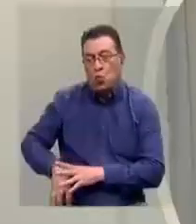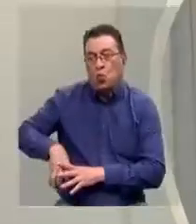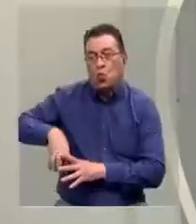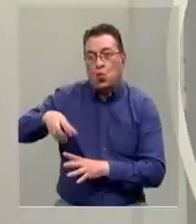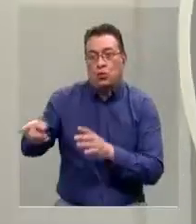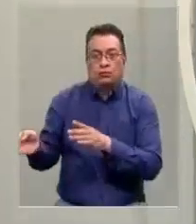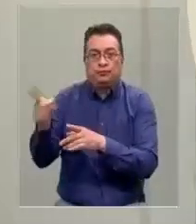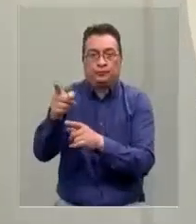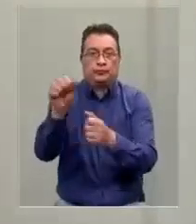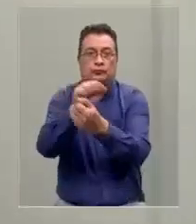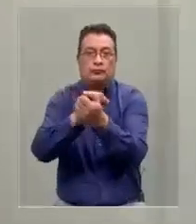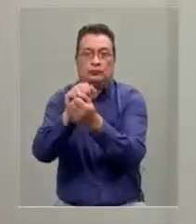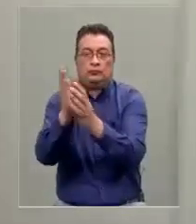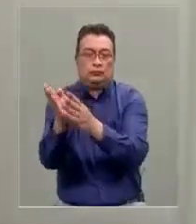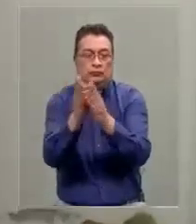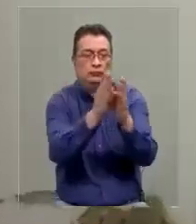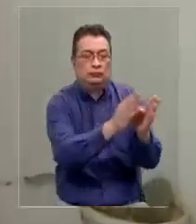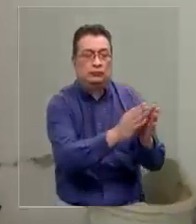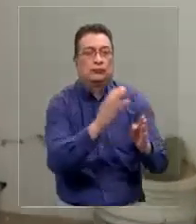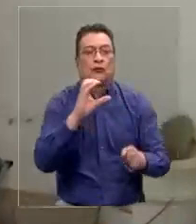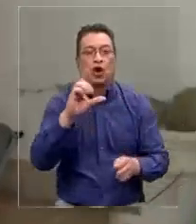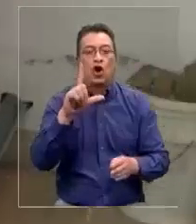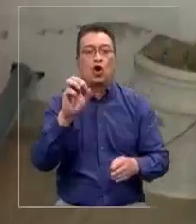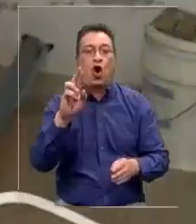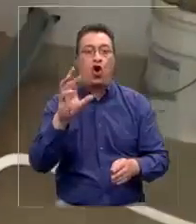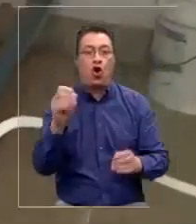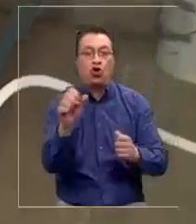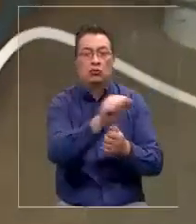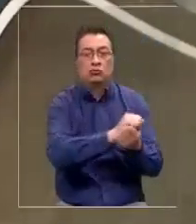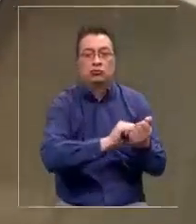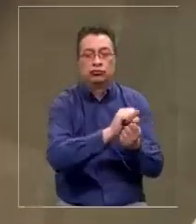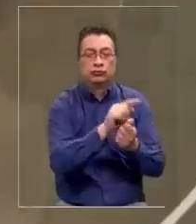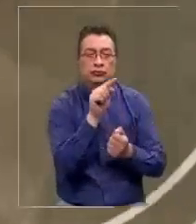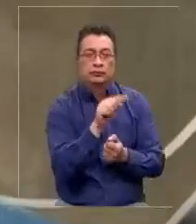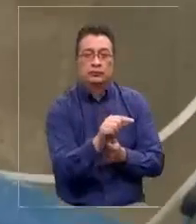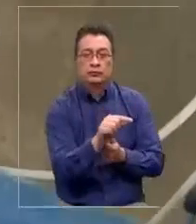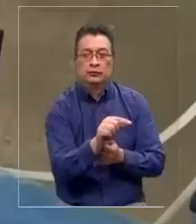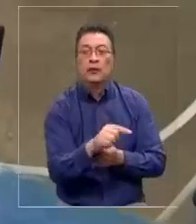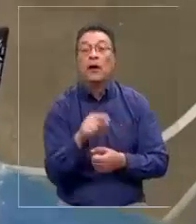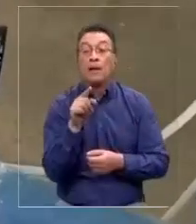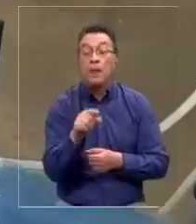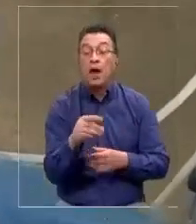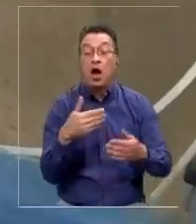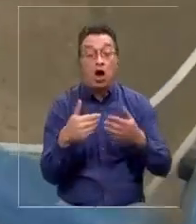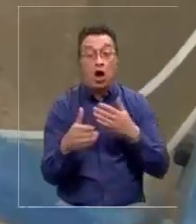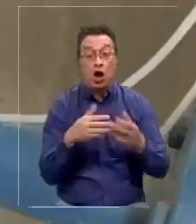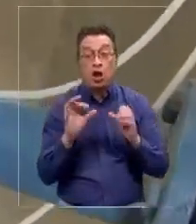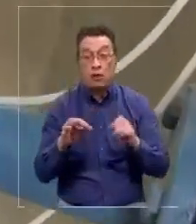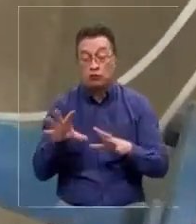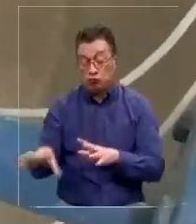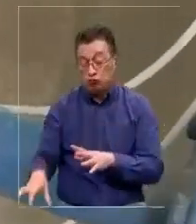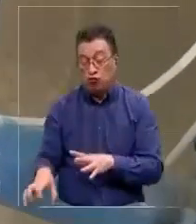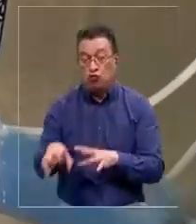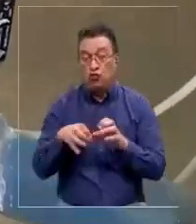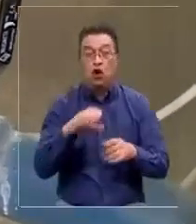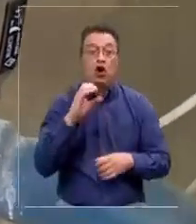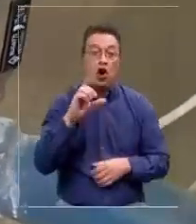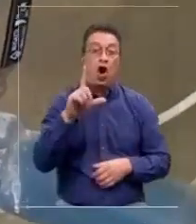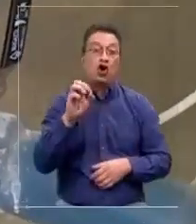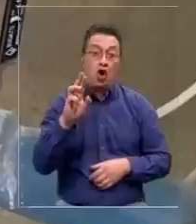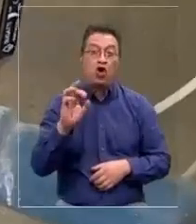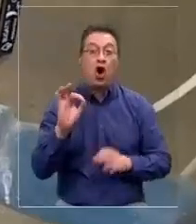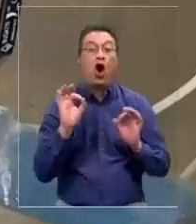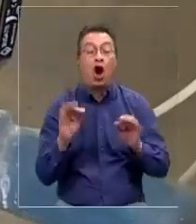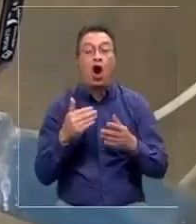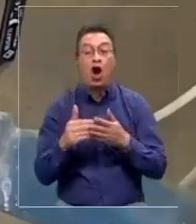acá y a clorador. Este es el cloro. Claro, eso es, habitualmente en la APR esto se clora y es lo similar. Aquí